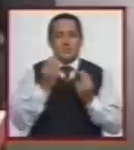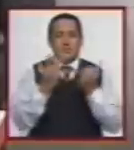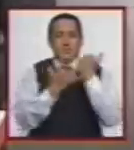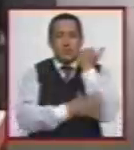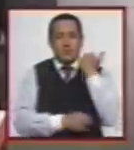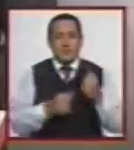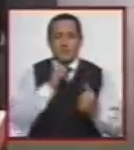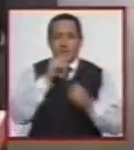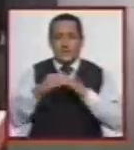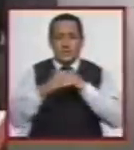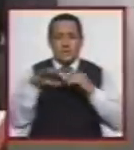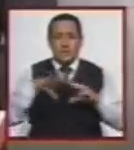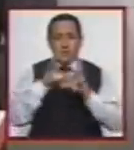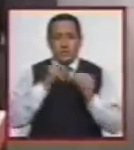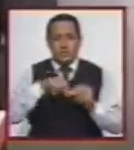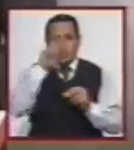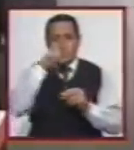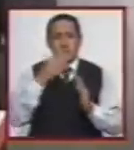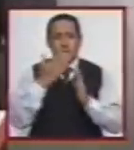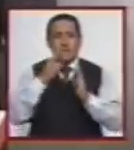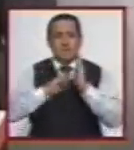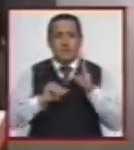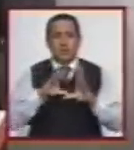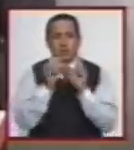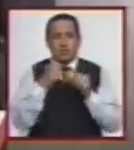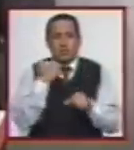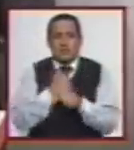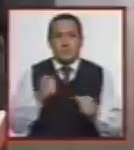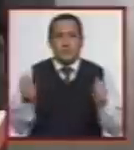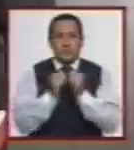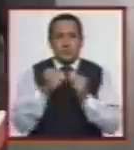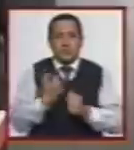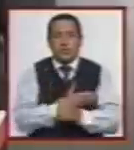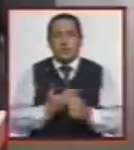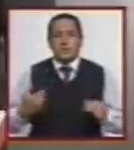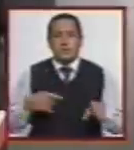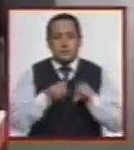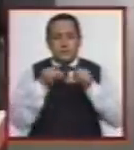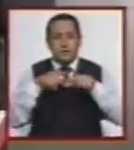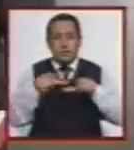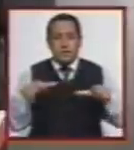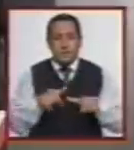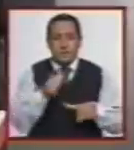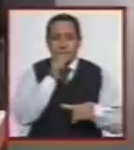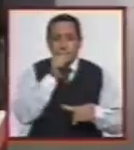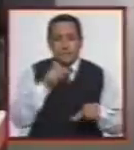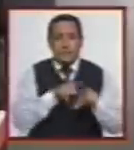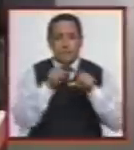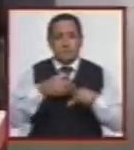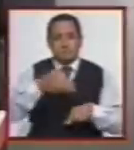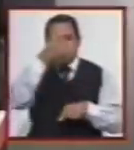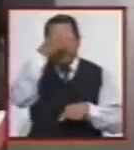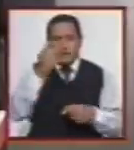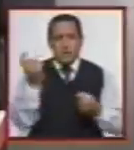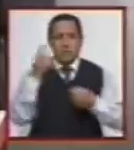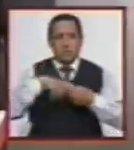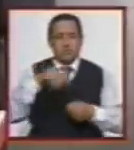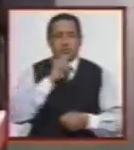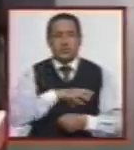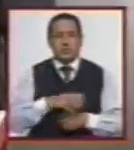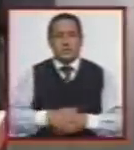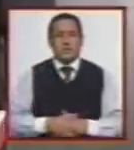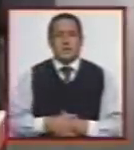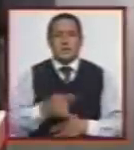Pobreza y desigualdad en el país se pueden reducir con el trabajo conjunto del gobierno y el sector privado, afirmó la experta en temas de inclusión